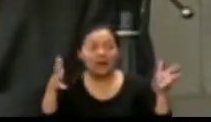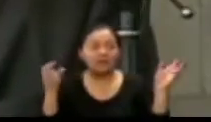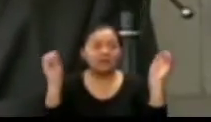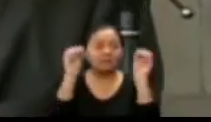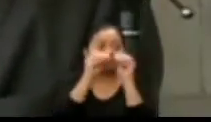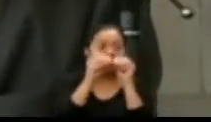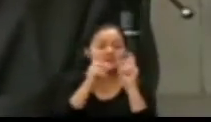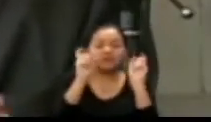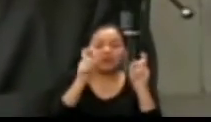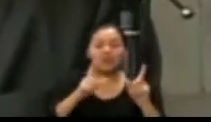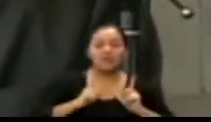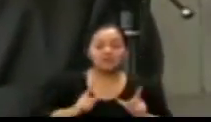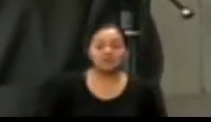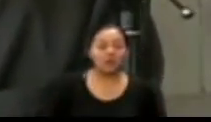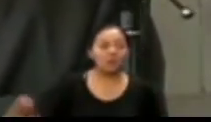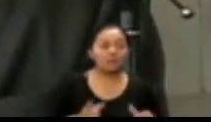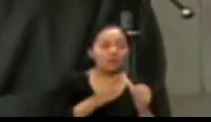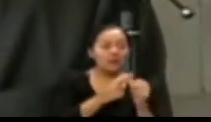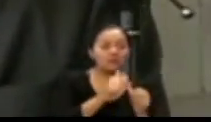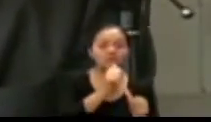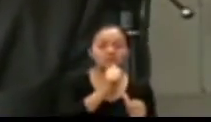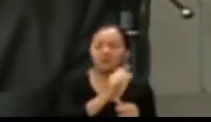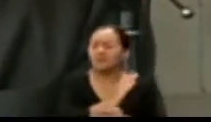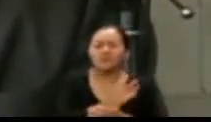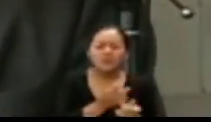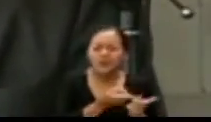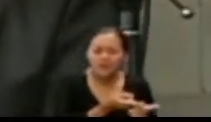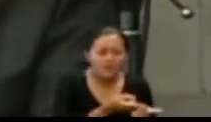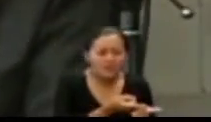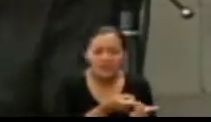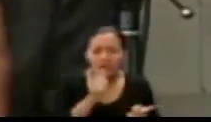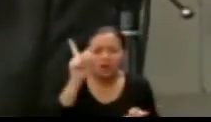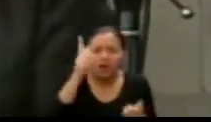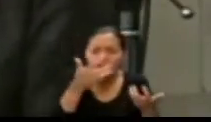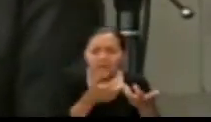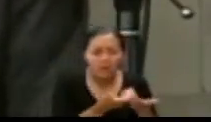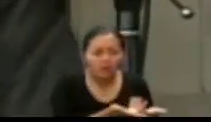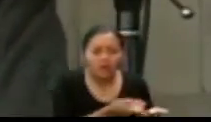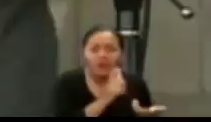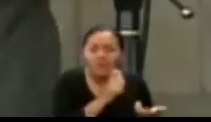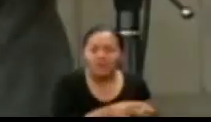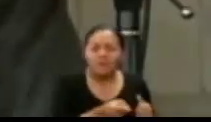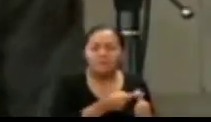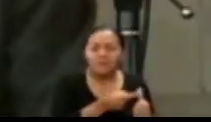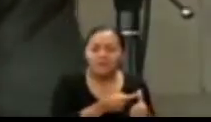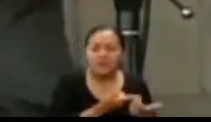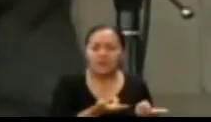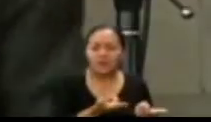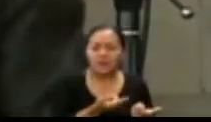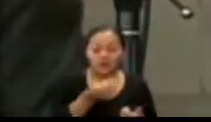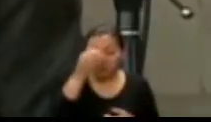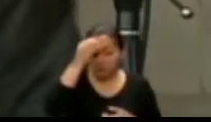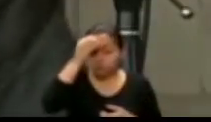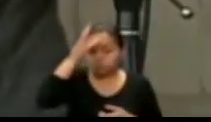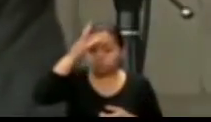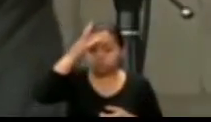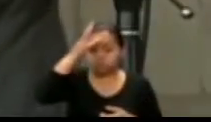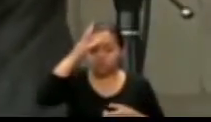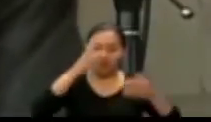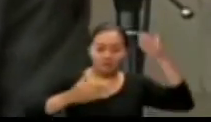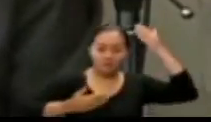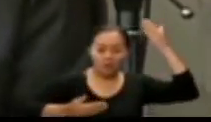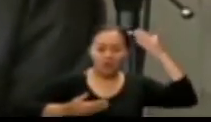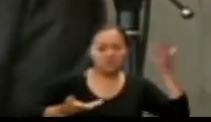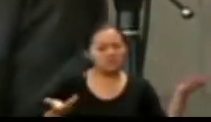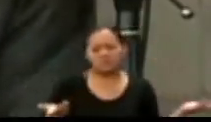invertir en la salud pública, en el agua pública, en el transporte público, en la escuela pública. No se necesita, no sé, una persona tan inteligente para entender